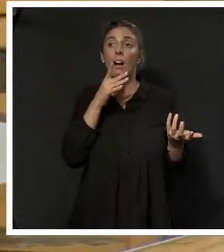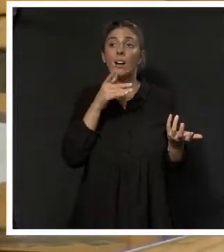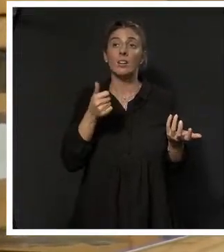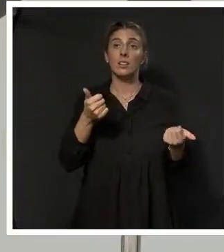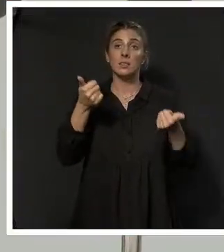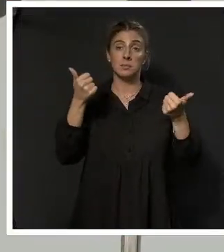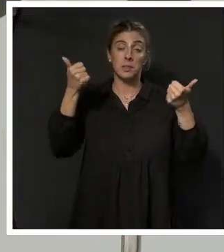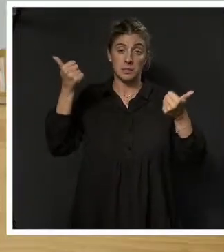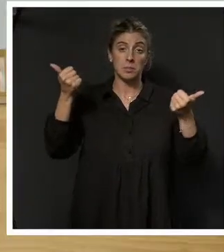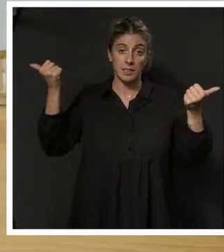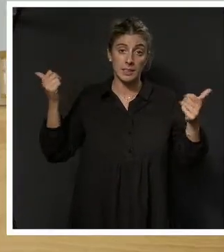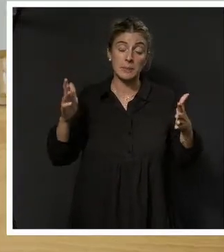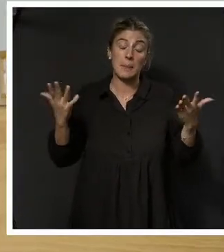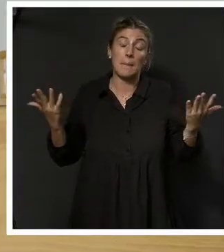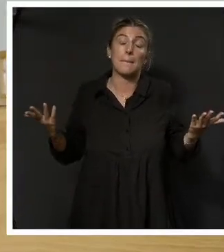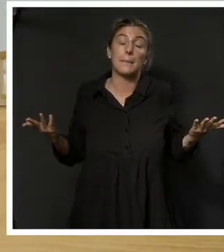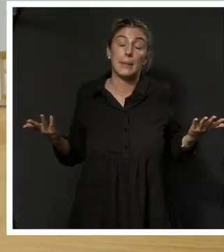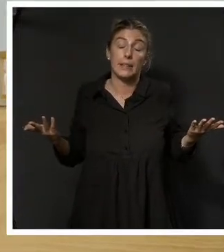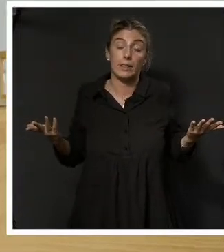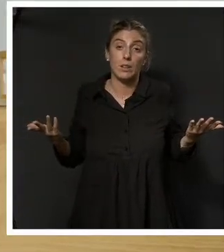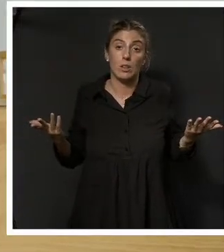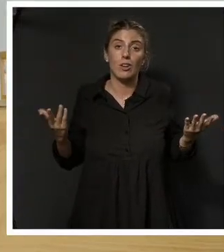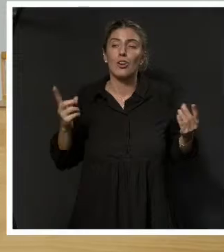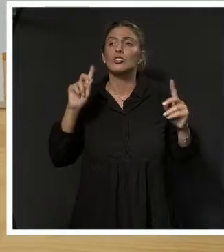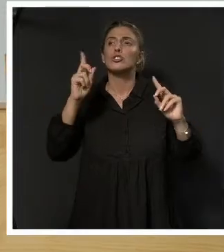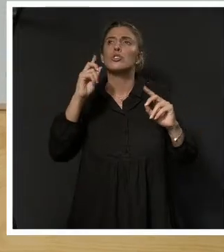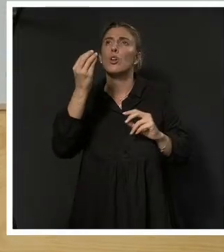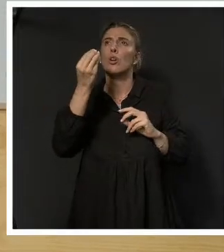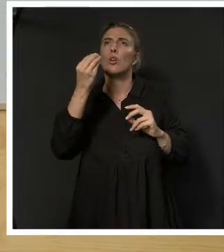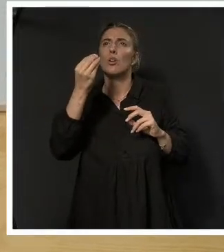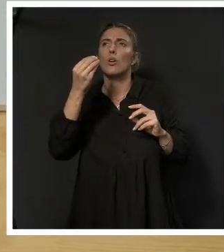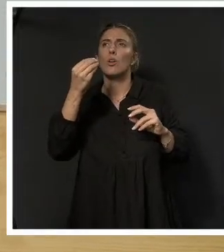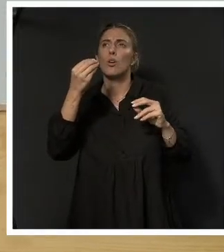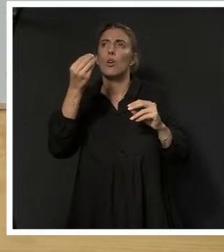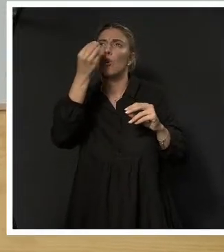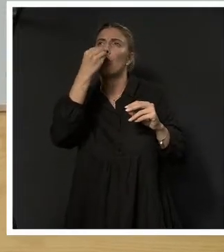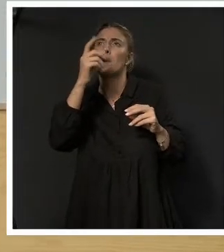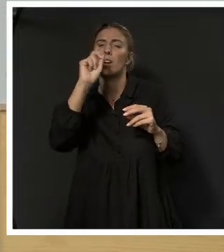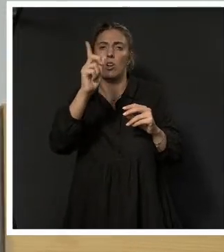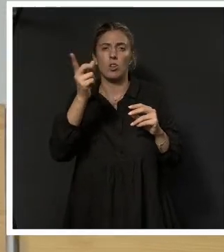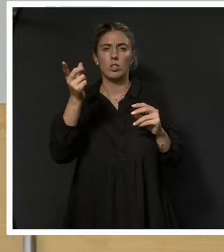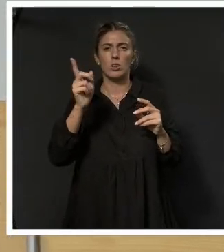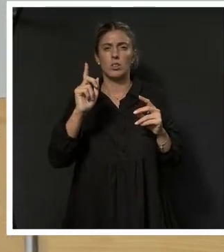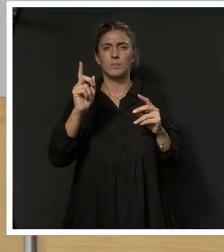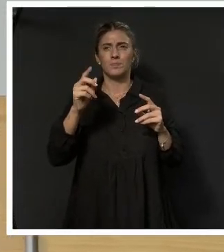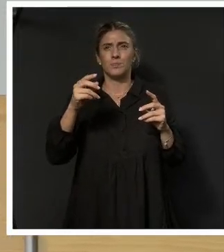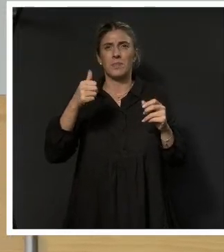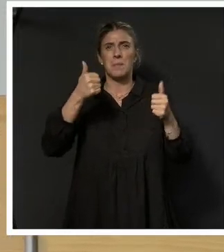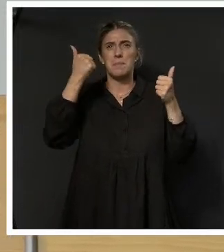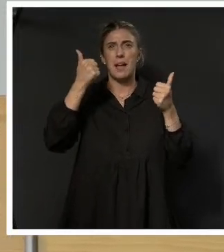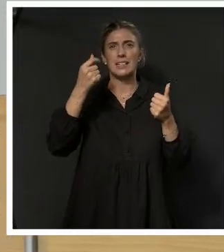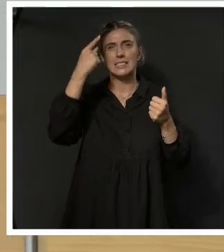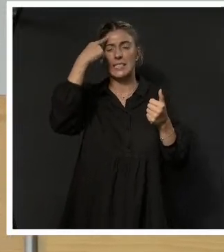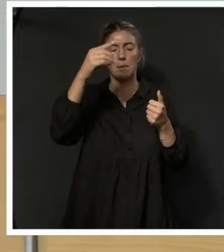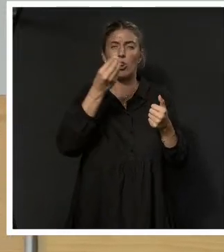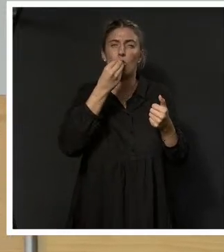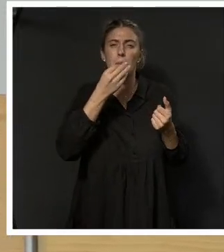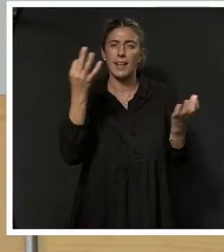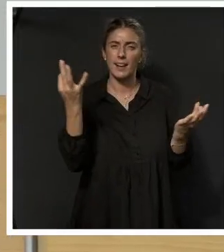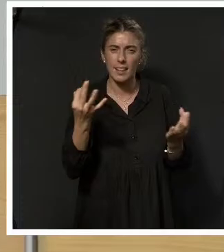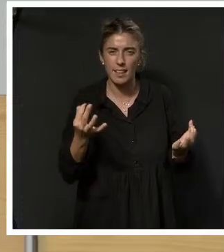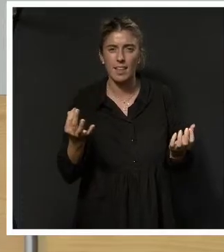no de manera gastronómica no un faro de restaurantes falo de alimentación falo de saber o qué comemos